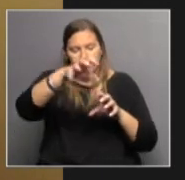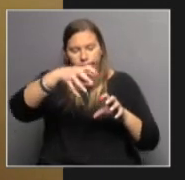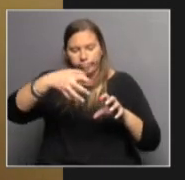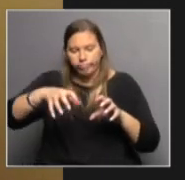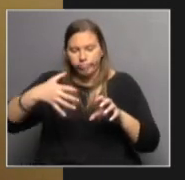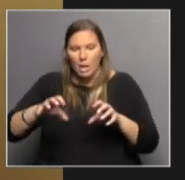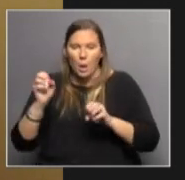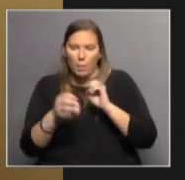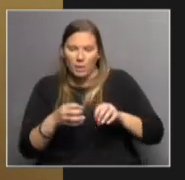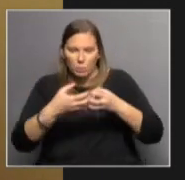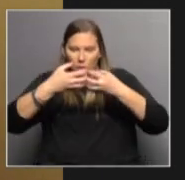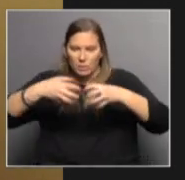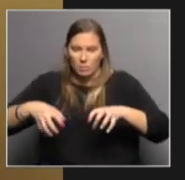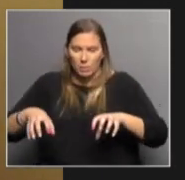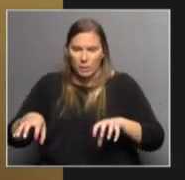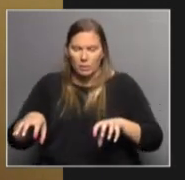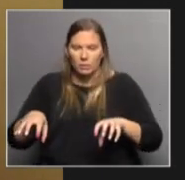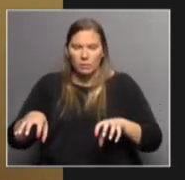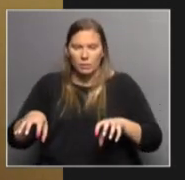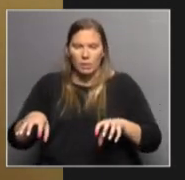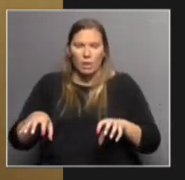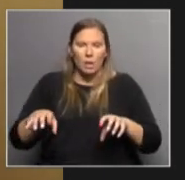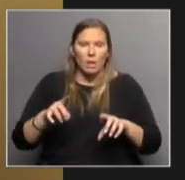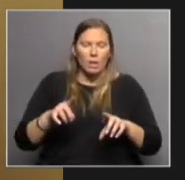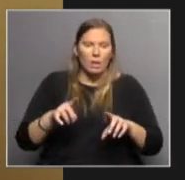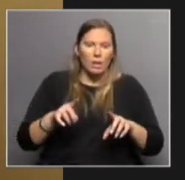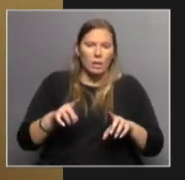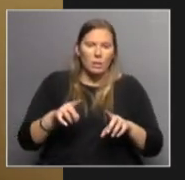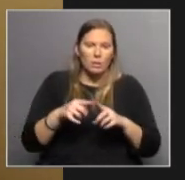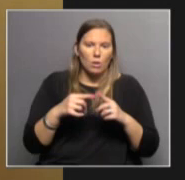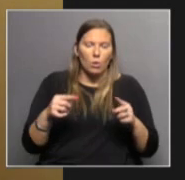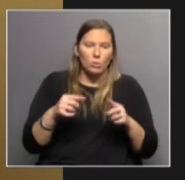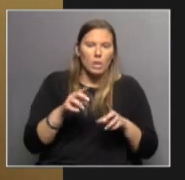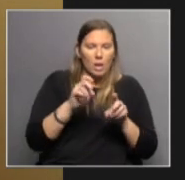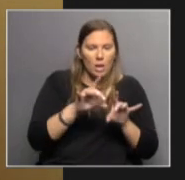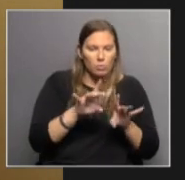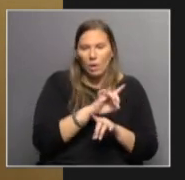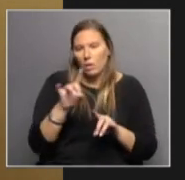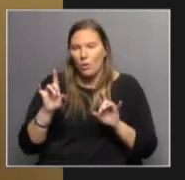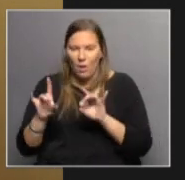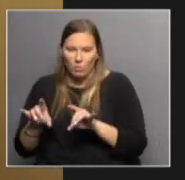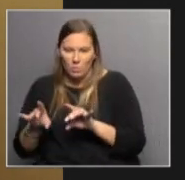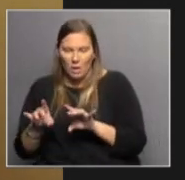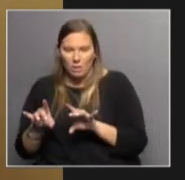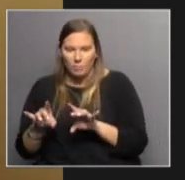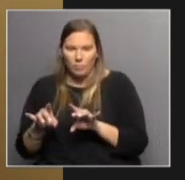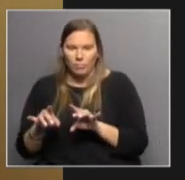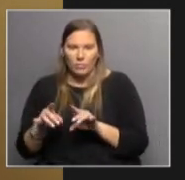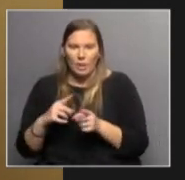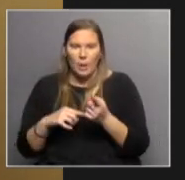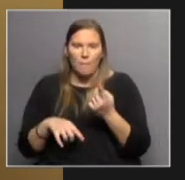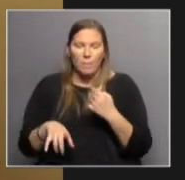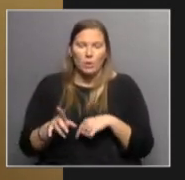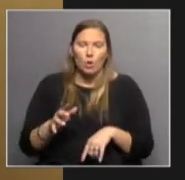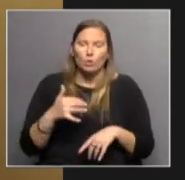residuos, separarlos en orgánicos y no orgánicos, pero bueno, pero como que no le